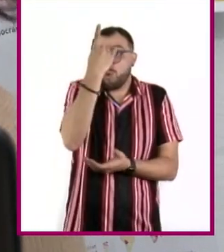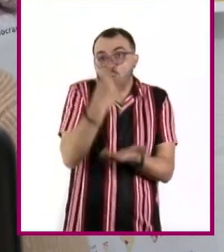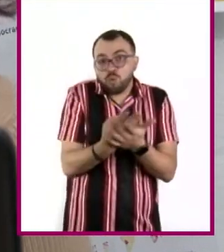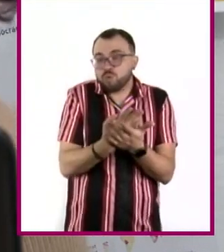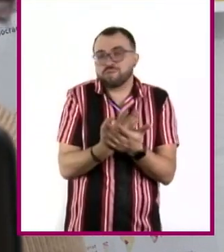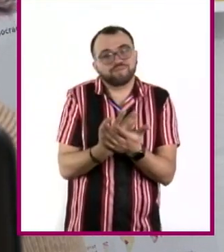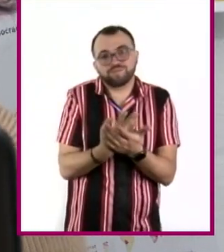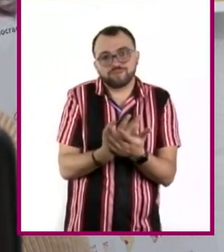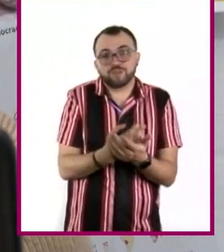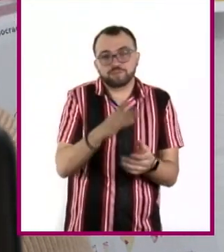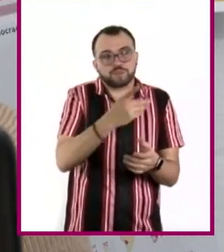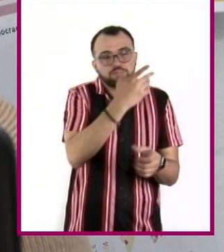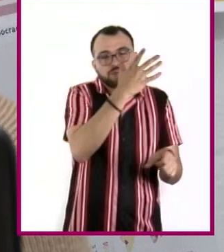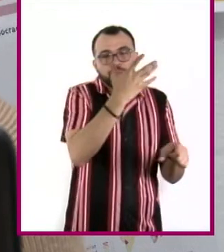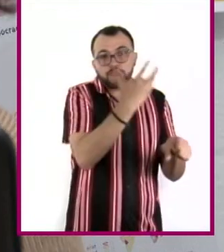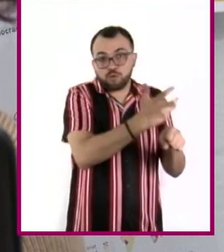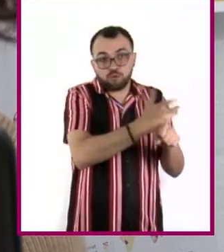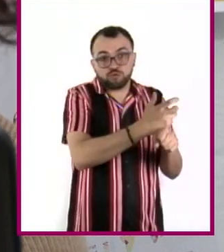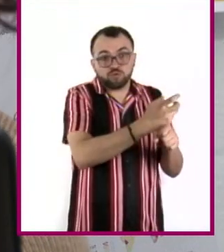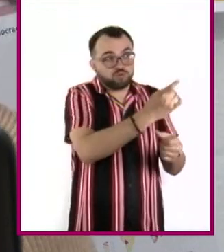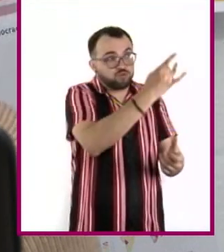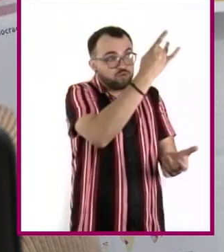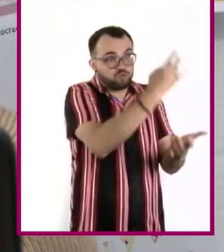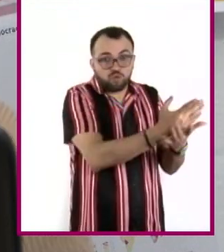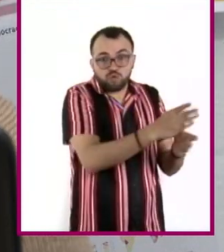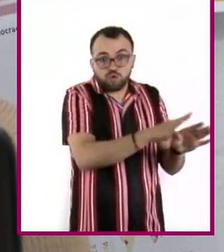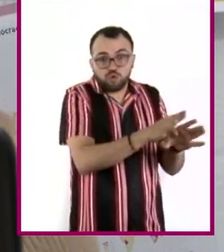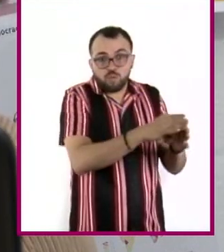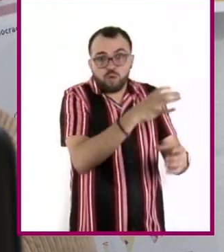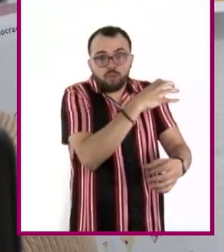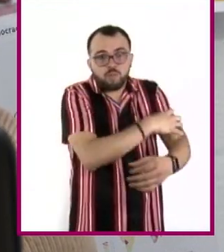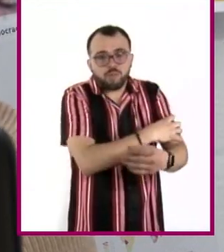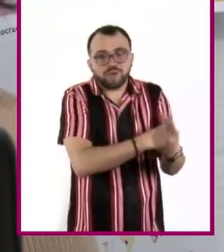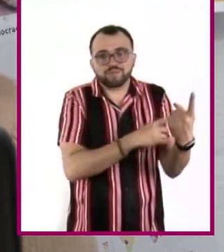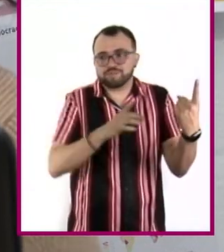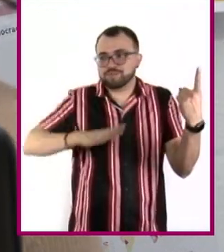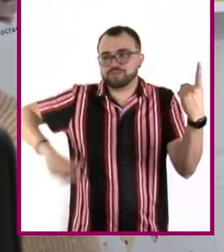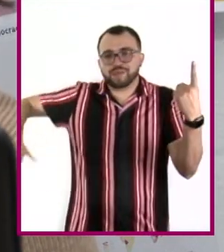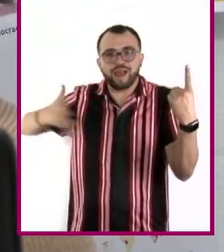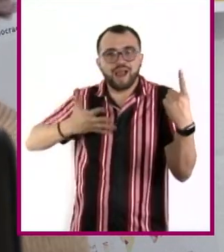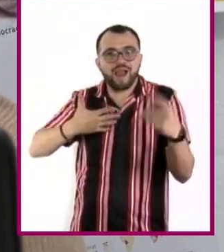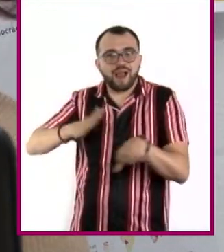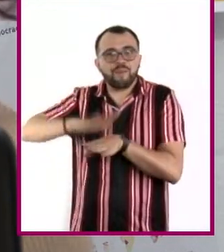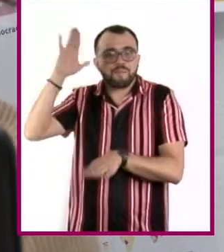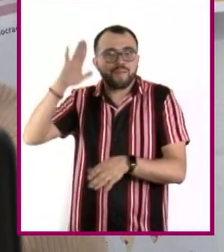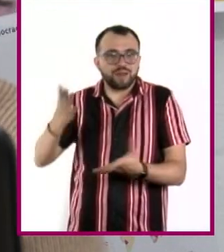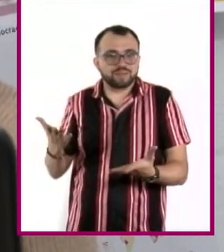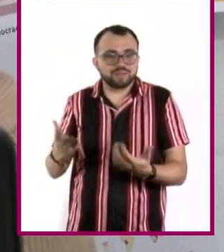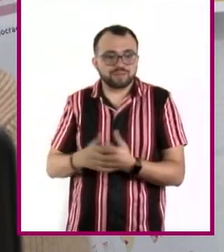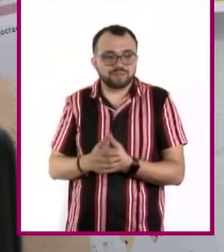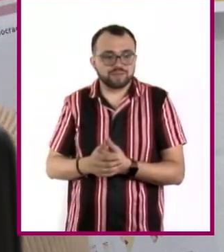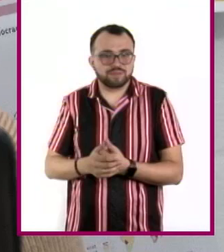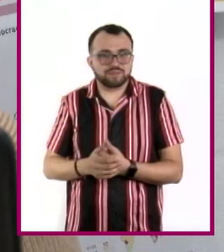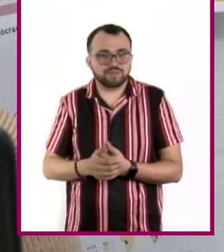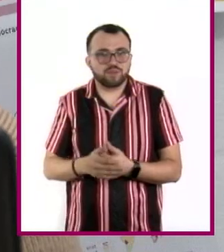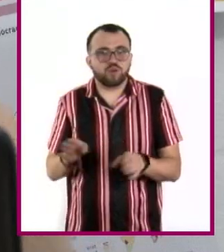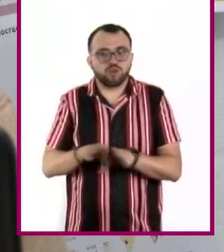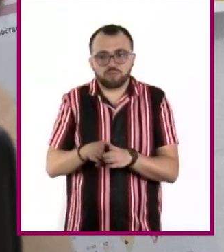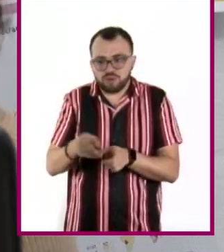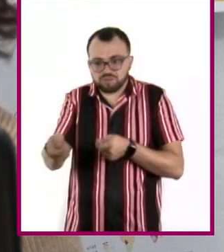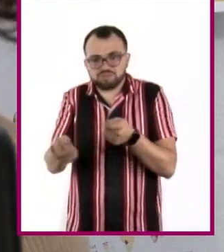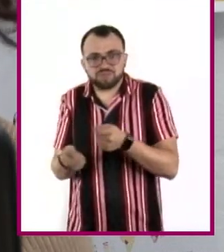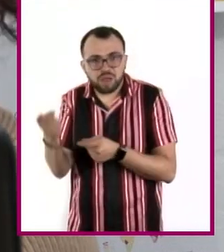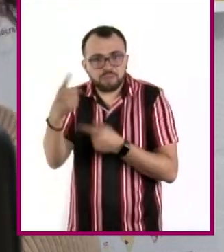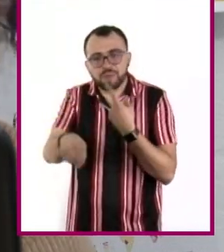con todo y el poderío de cualquiera de los países como Rusia, China o Estados Unidos, ninguno domina el plano a los otros por sí mismo,